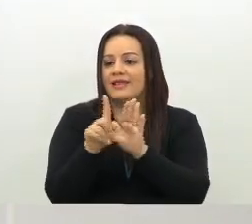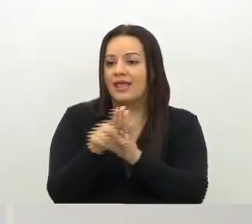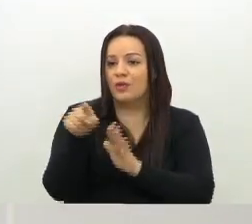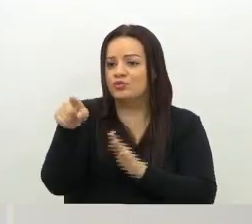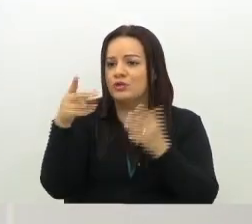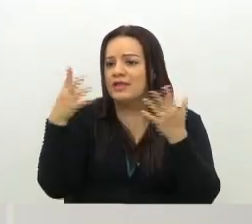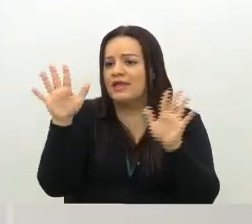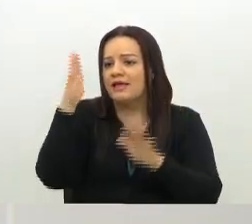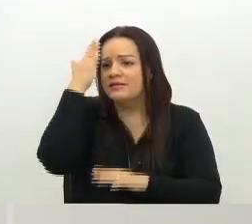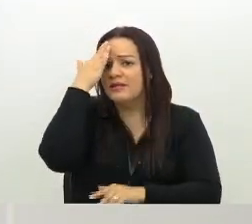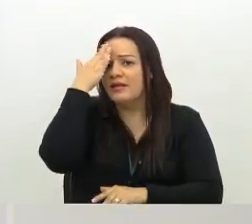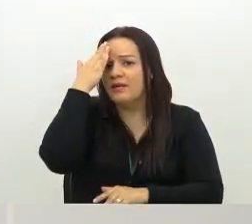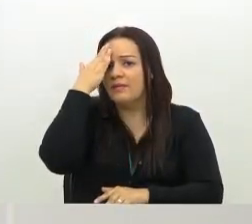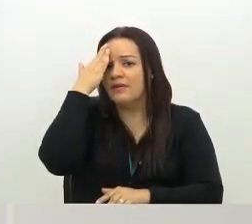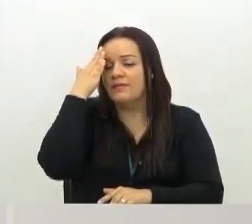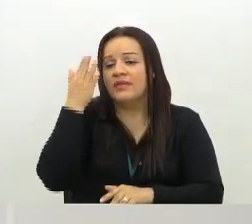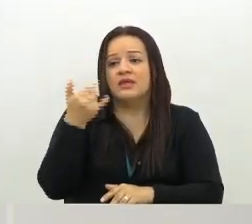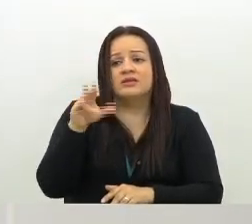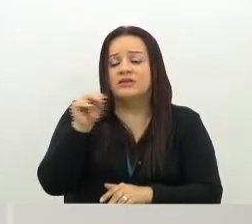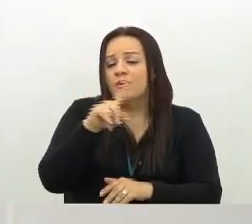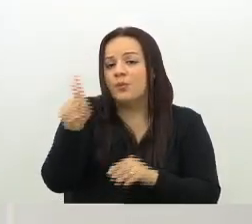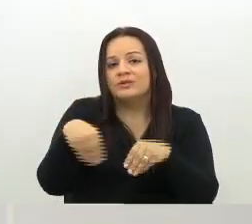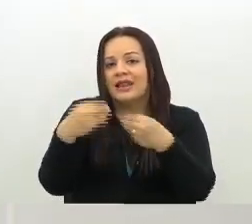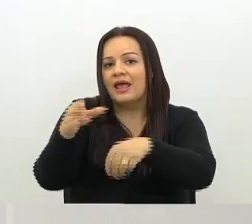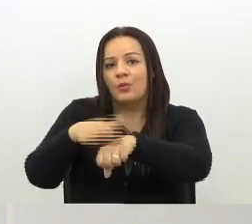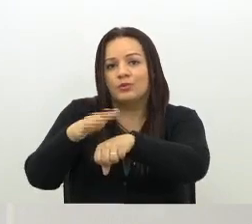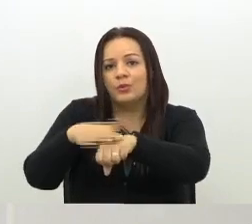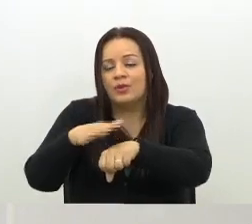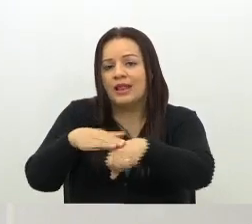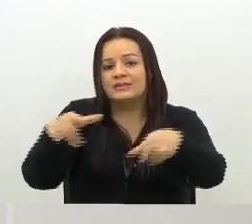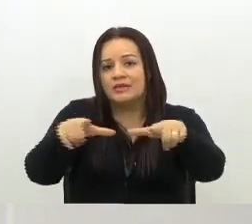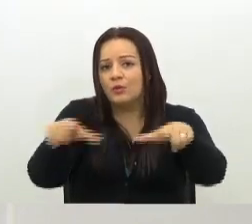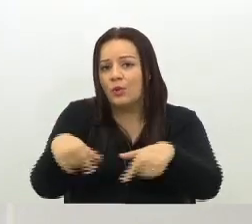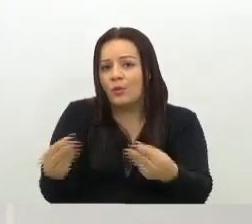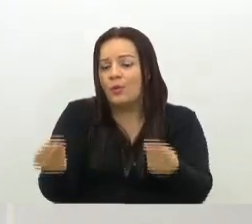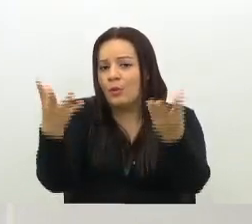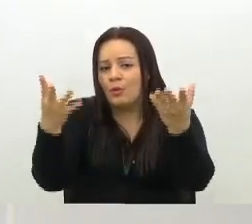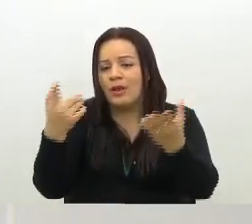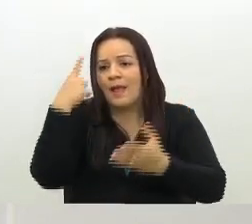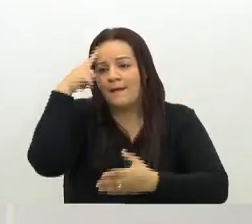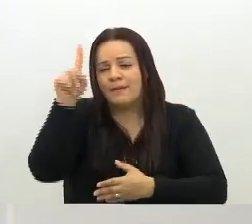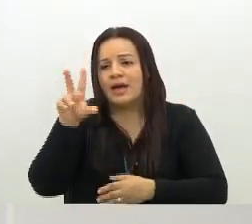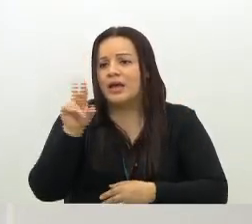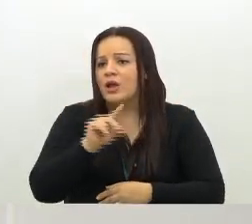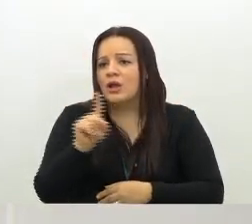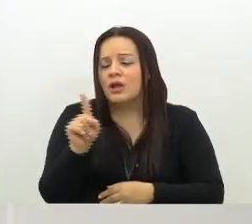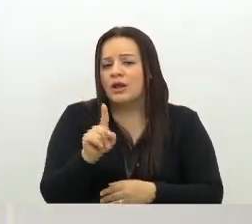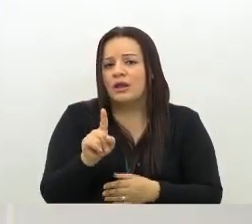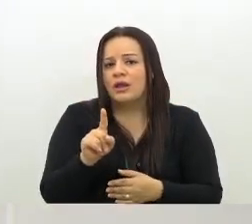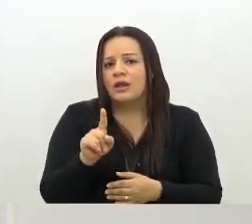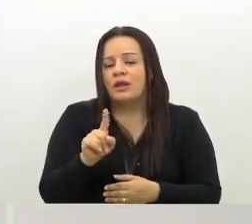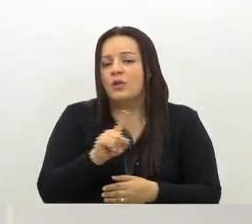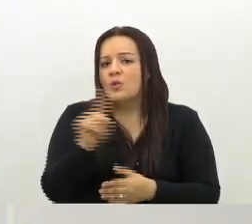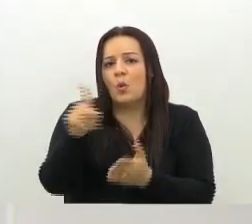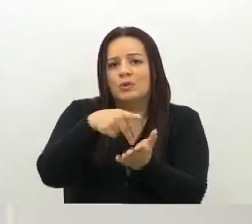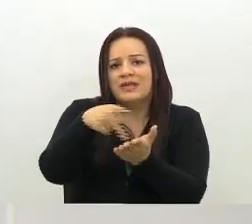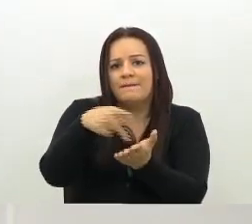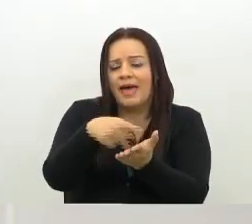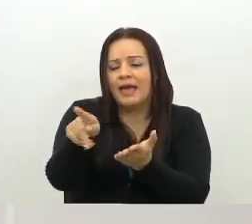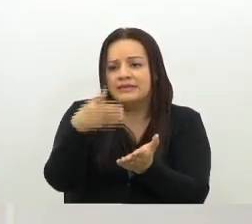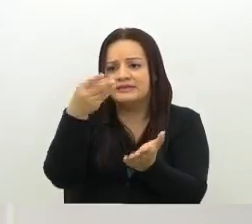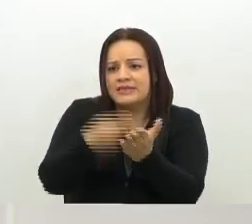conoce perfectamente. Si no se le autoriza al sector público para que no se paguen los